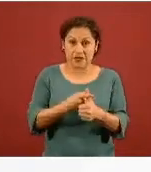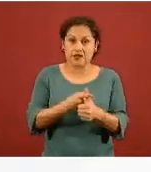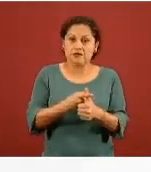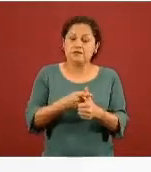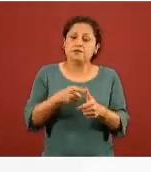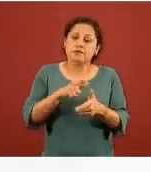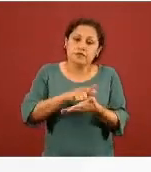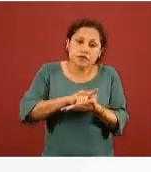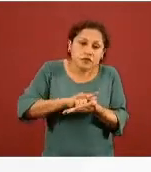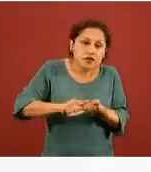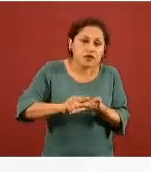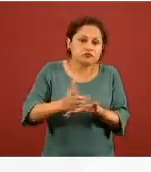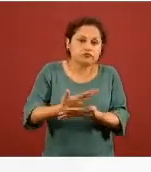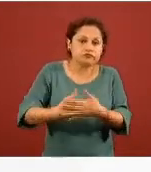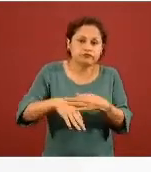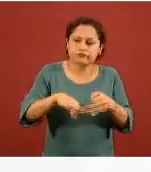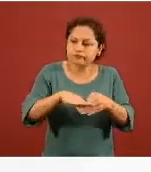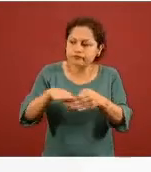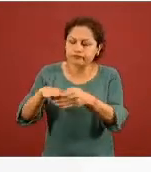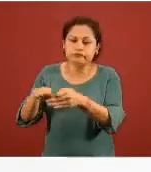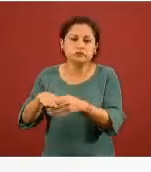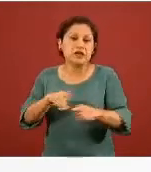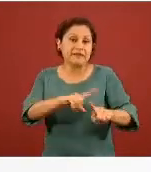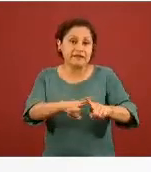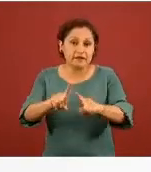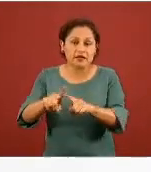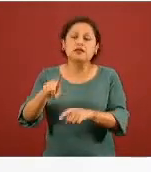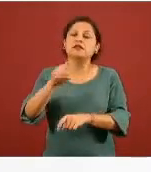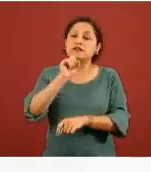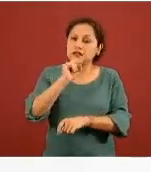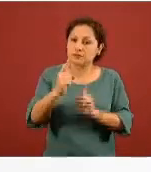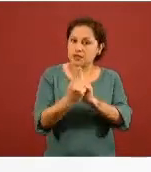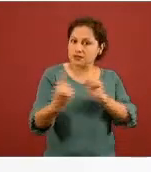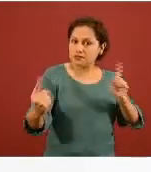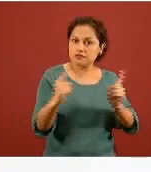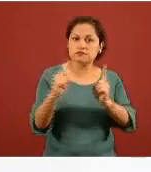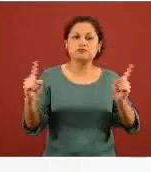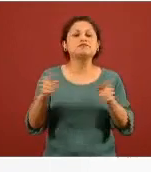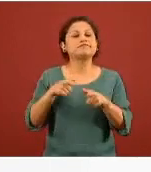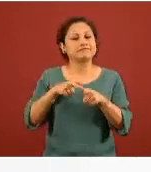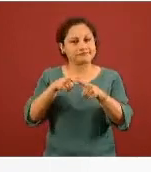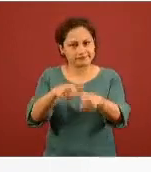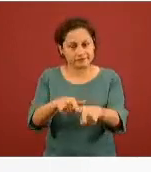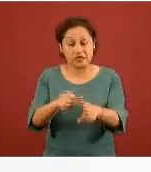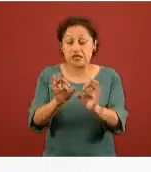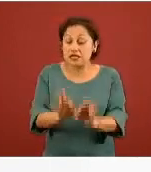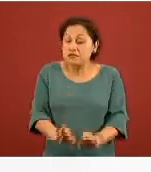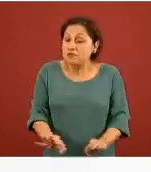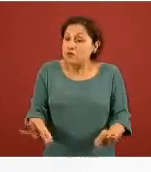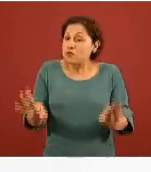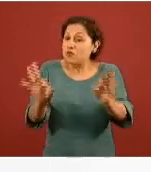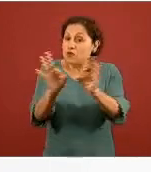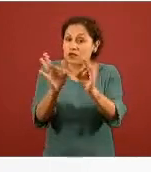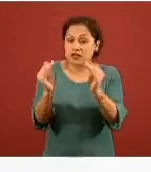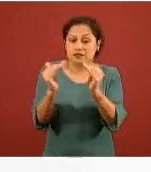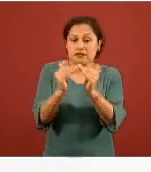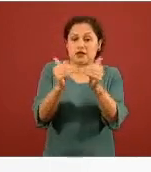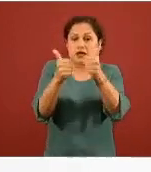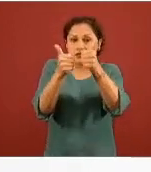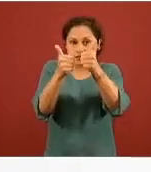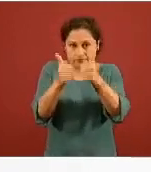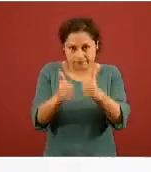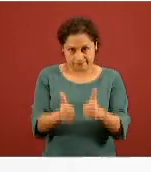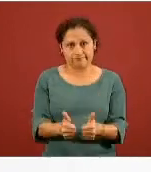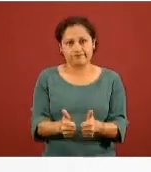y de sana distancia, en donde enfatizamos el quedarse en casa. Ahora más que nunca esto